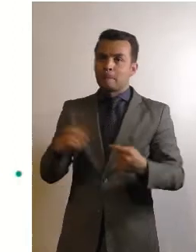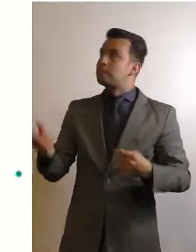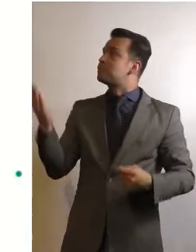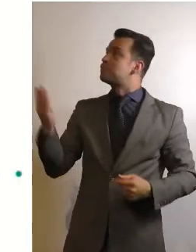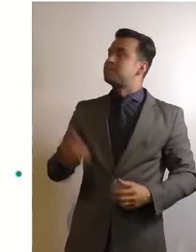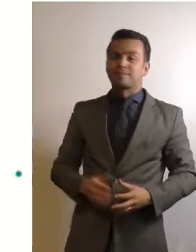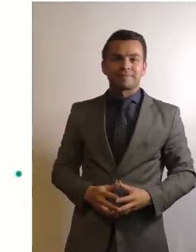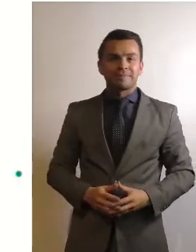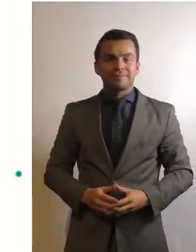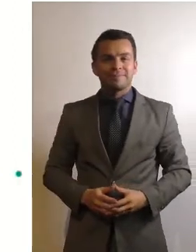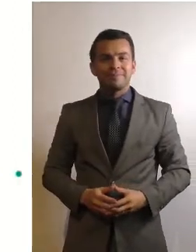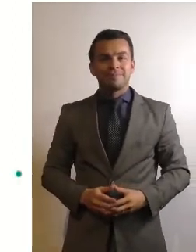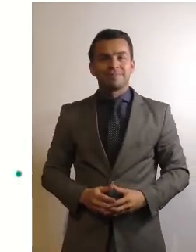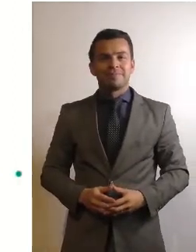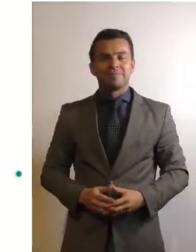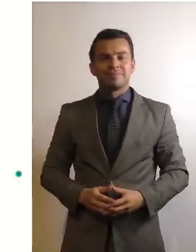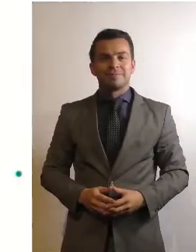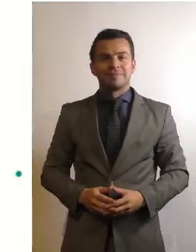Y hemos